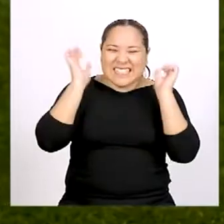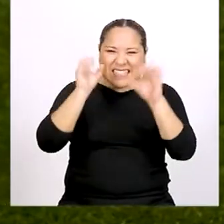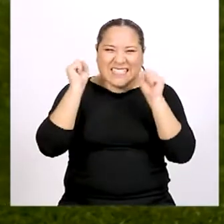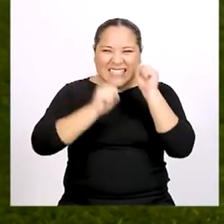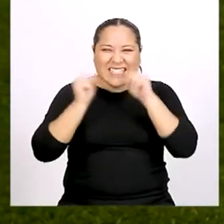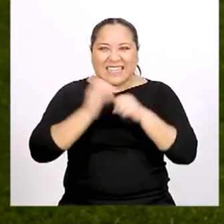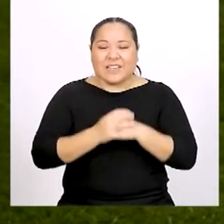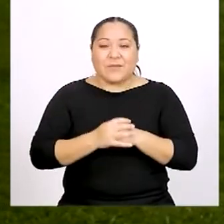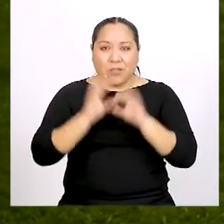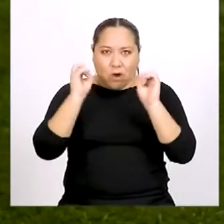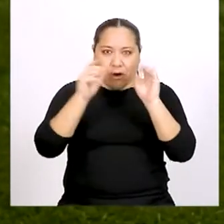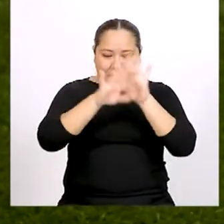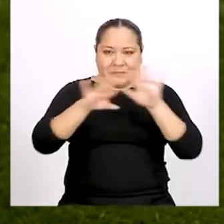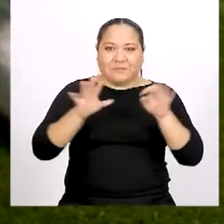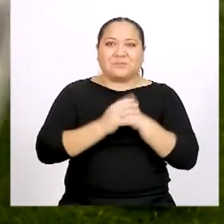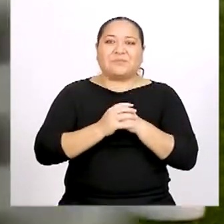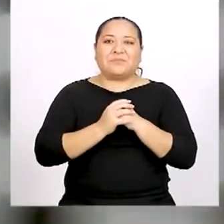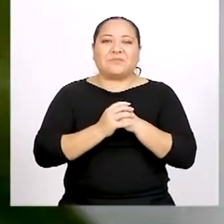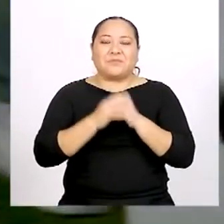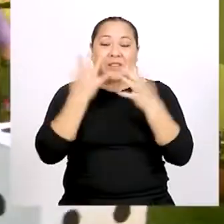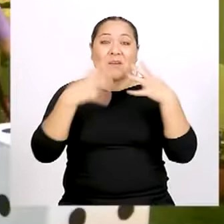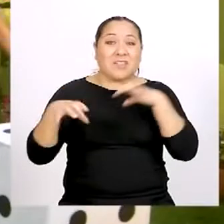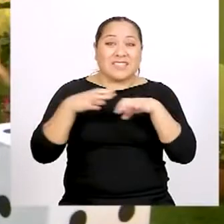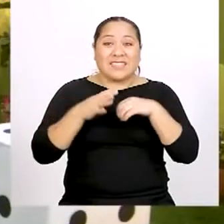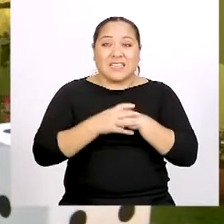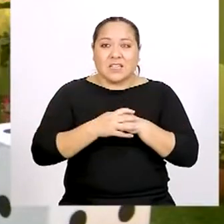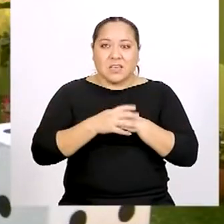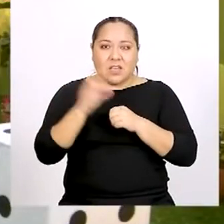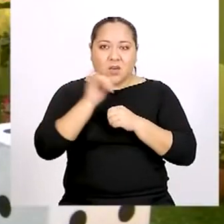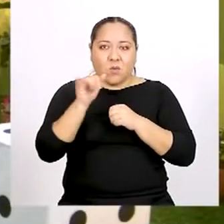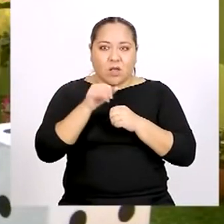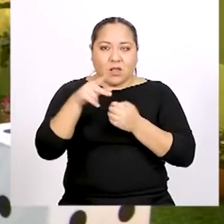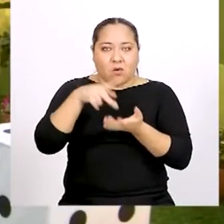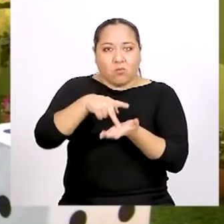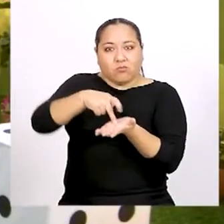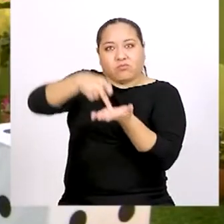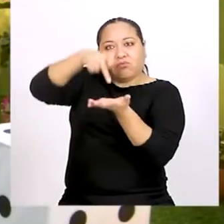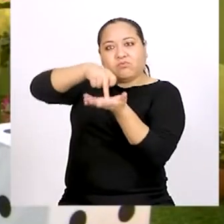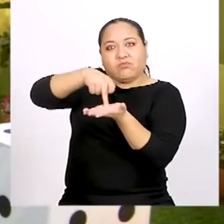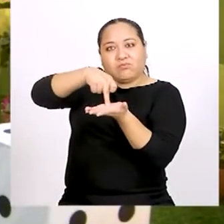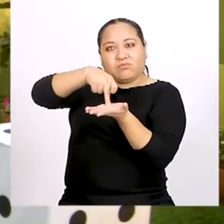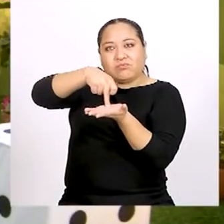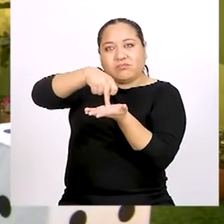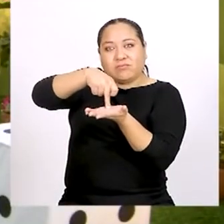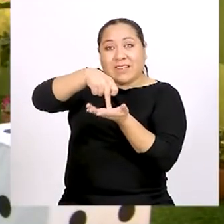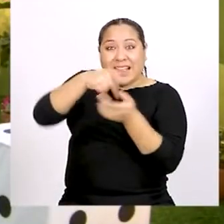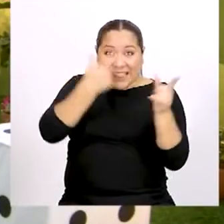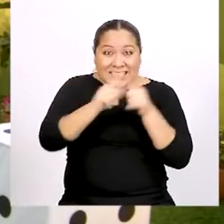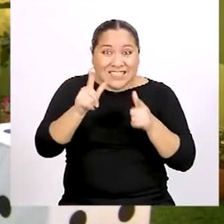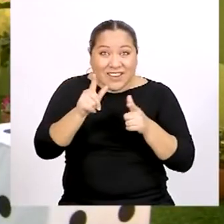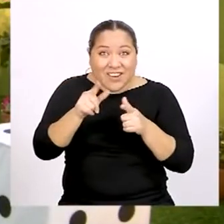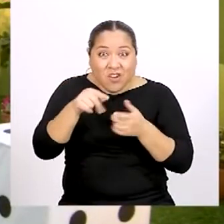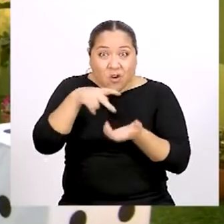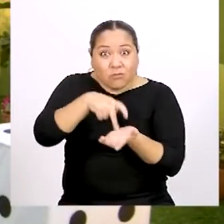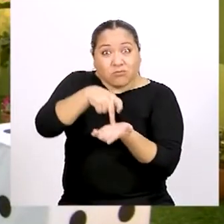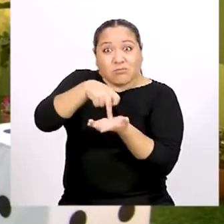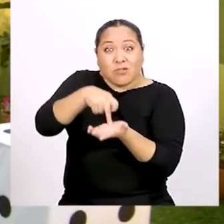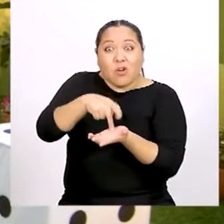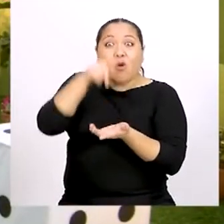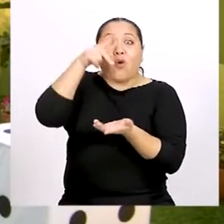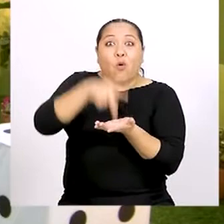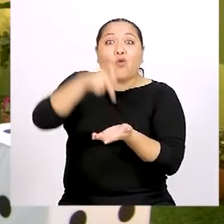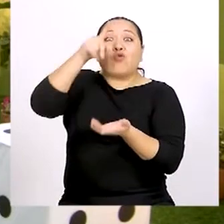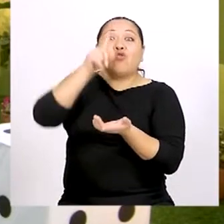veces! ¡Cinco veces! Muy bien, vamos a hacerlo. Igual que la imagen. Un pie. ¿Listo?